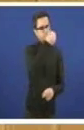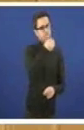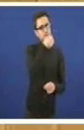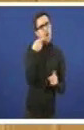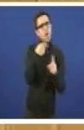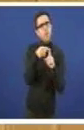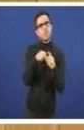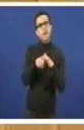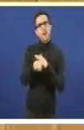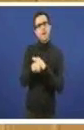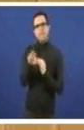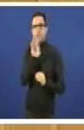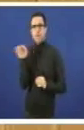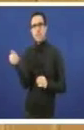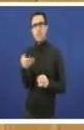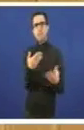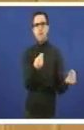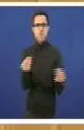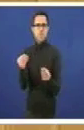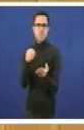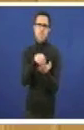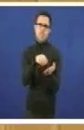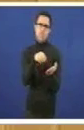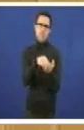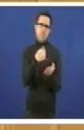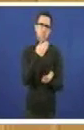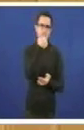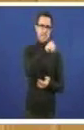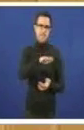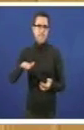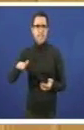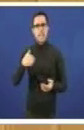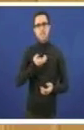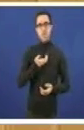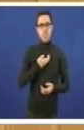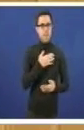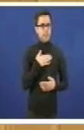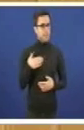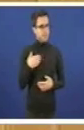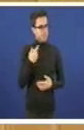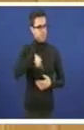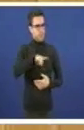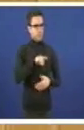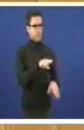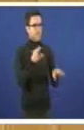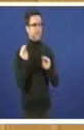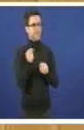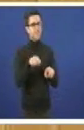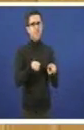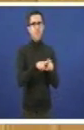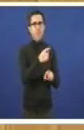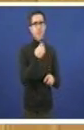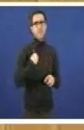a xestión indirecta en moitas escolas infantís municipais polo tanto non entendemos que os mesmos que